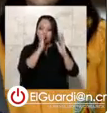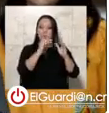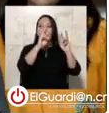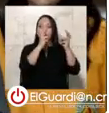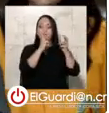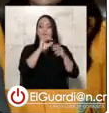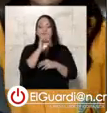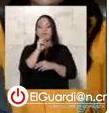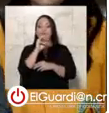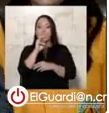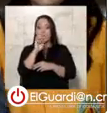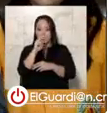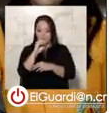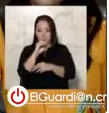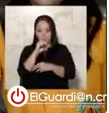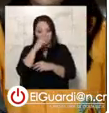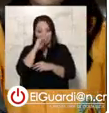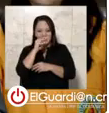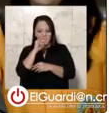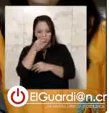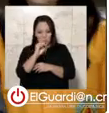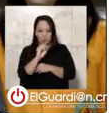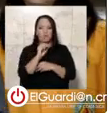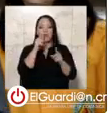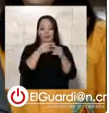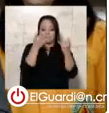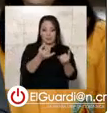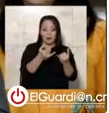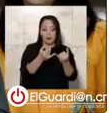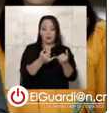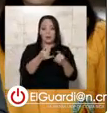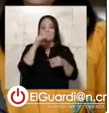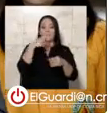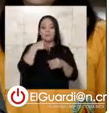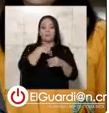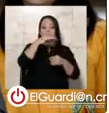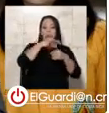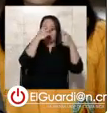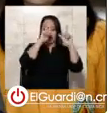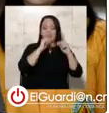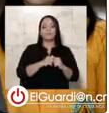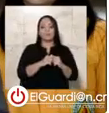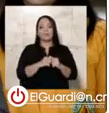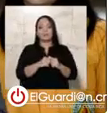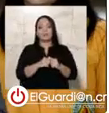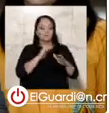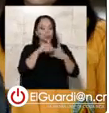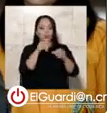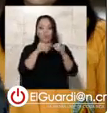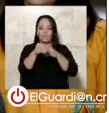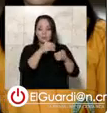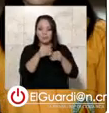tema del fenómeno del Niño. Y desde esa fecha hasta este momento, el Ministerio de Agricultura y Ganadería, a través de todas sus dependencias, hemos